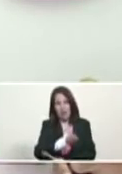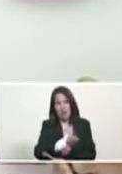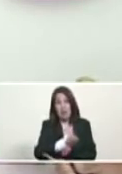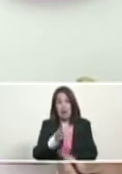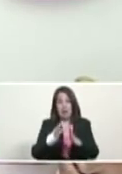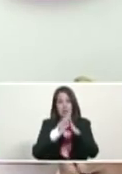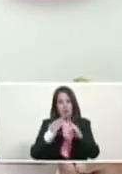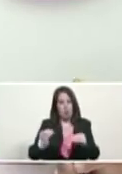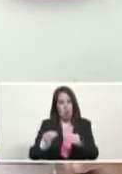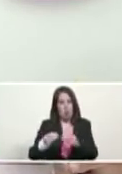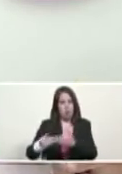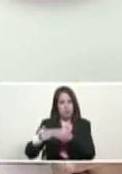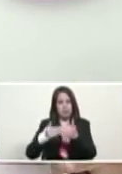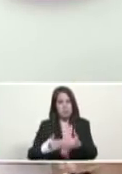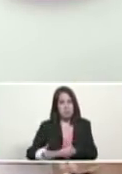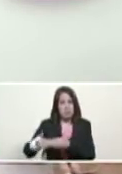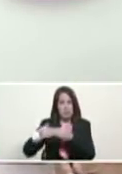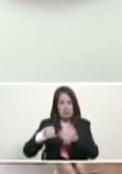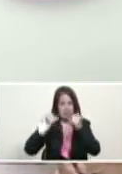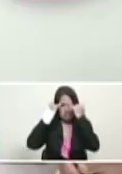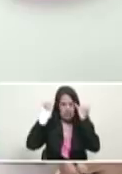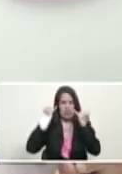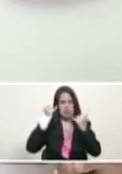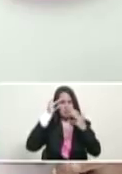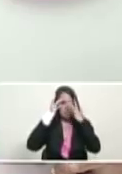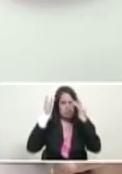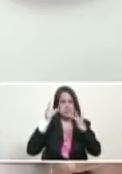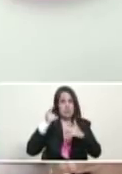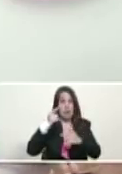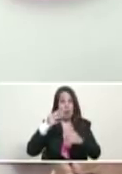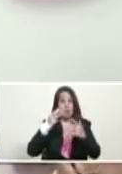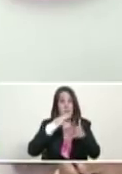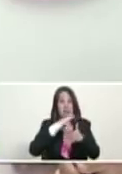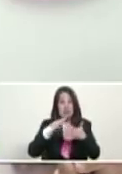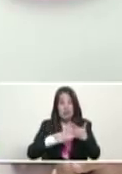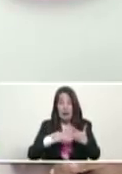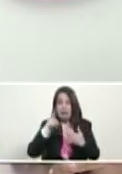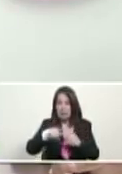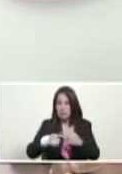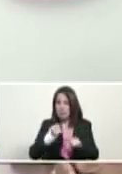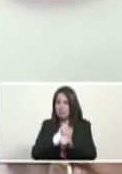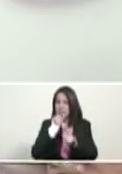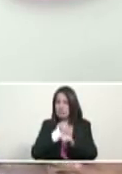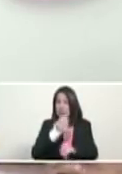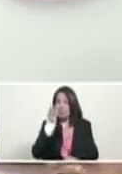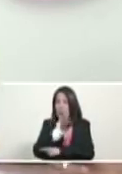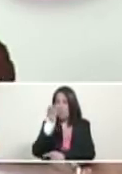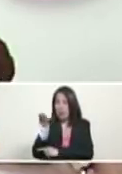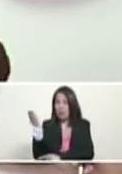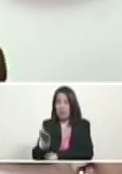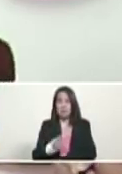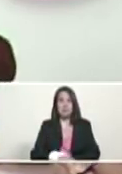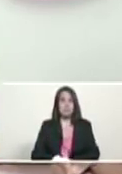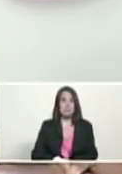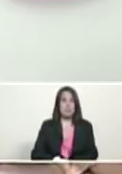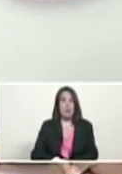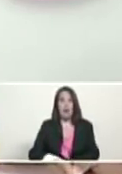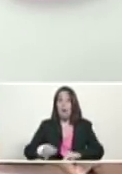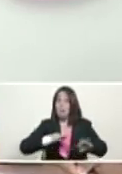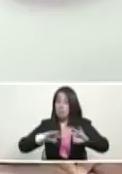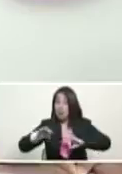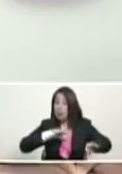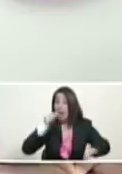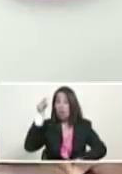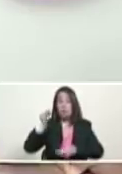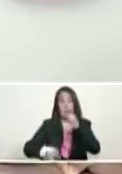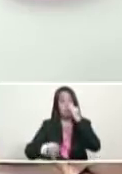autores intelectuales nacionales y los autores materiales. Justicia, estoy totalmente de acuerdo y preparado para esa